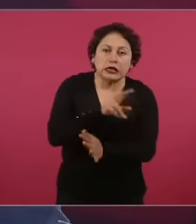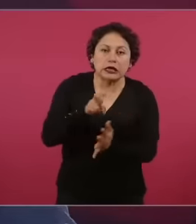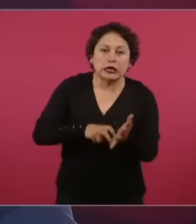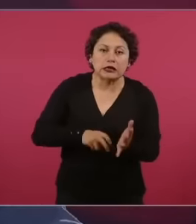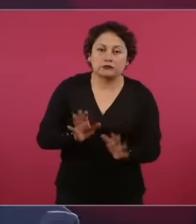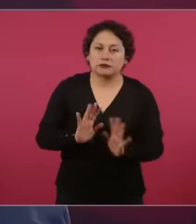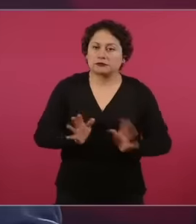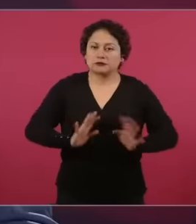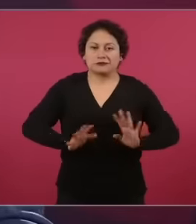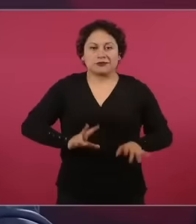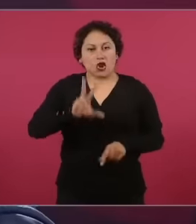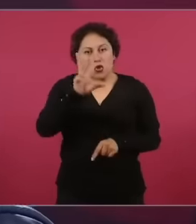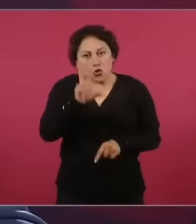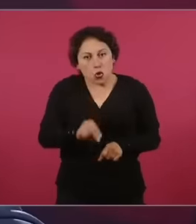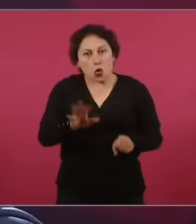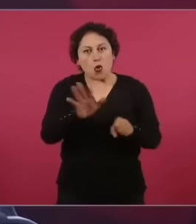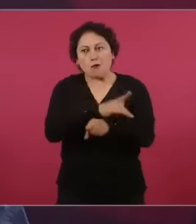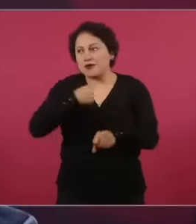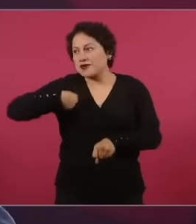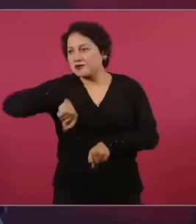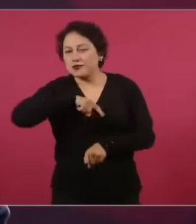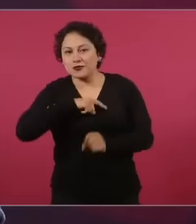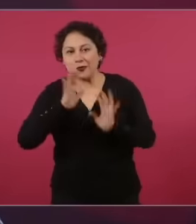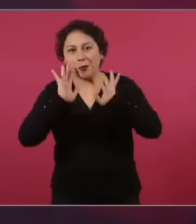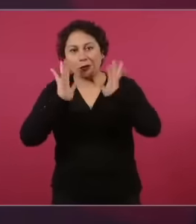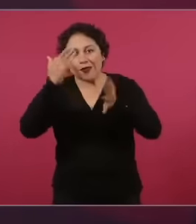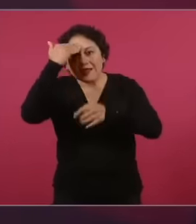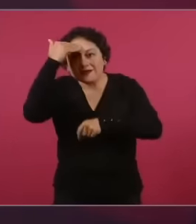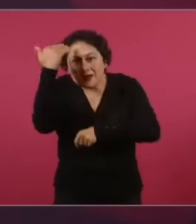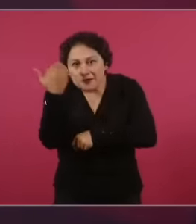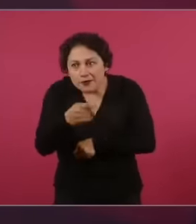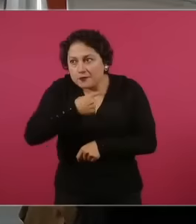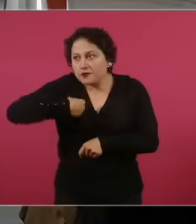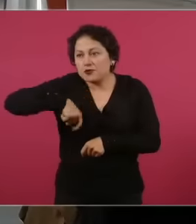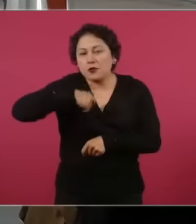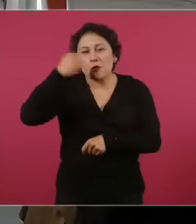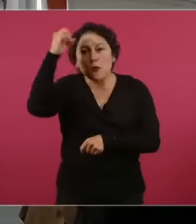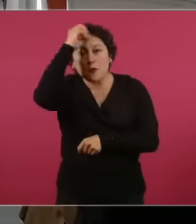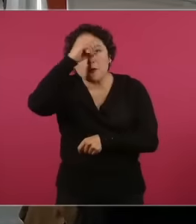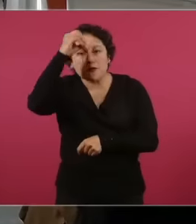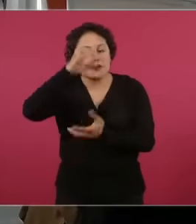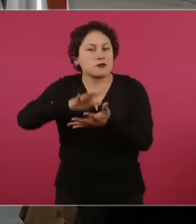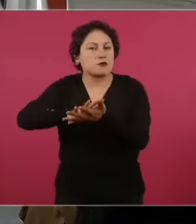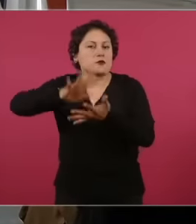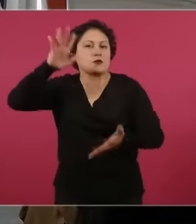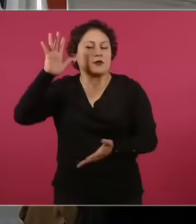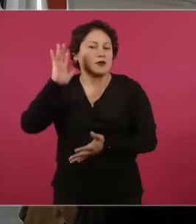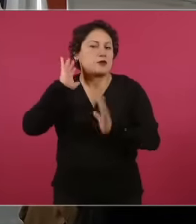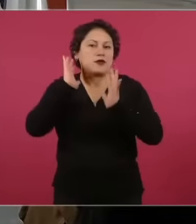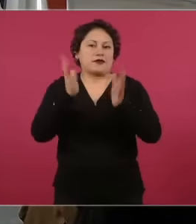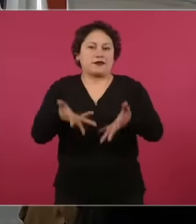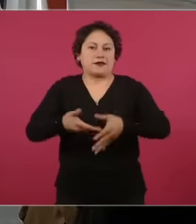Pero ya en el caso muy remoto de que